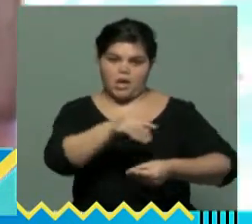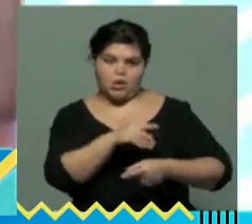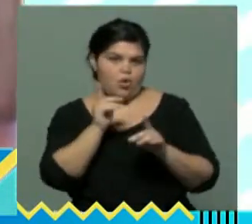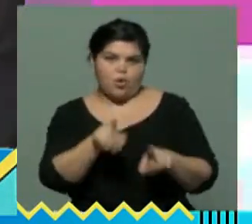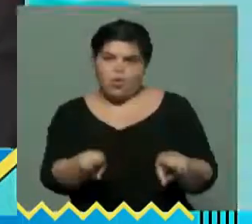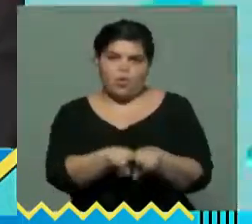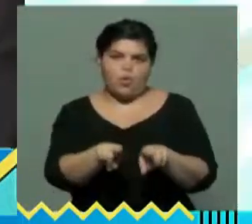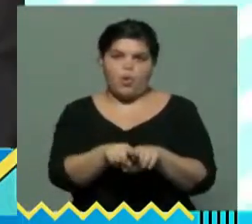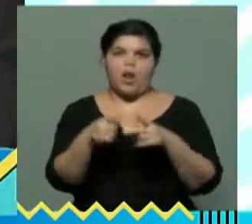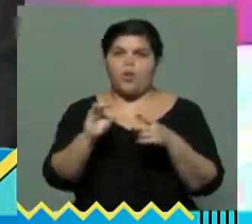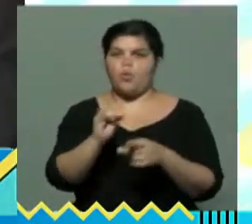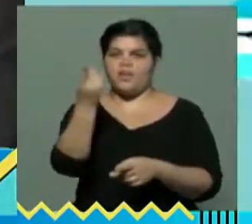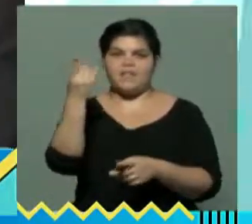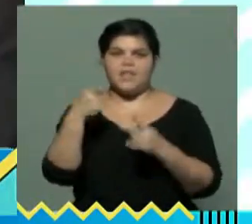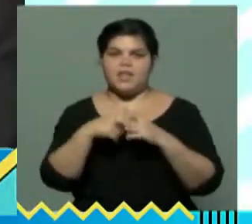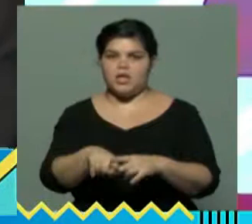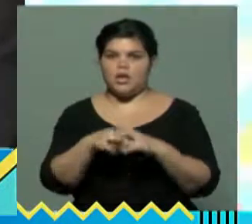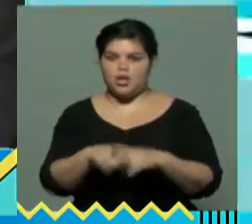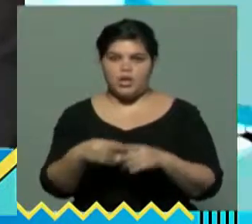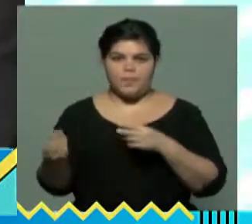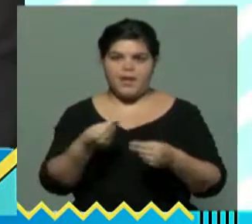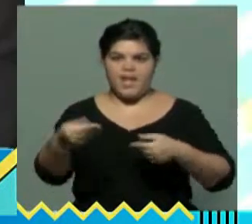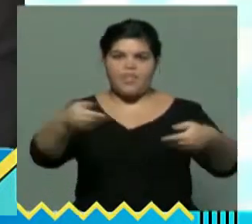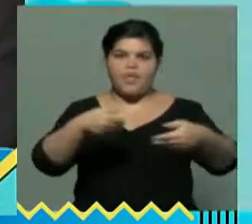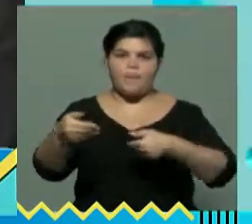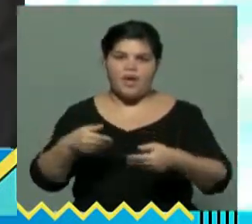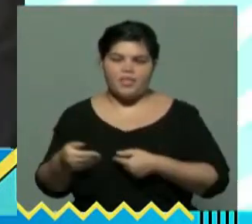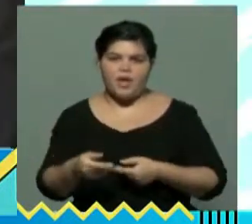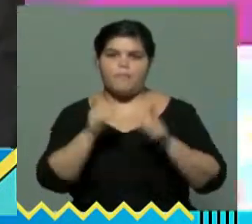creó la Universidad Tecnológica para cubrir la demanda de profesionales y